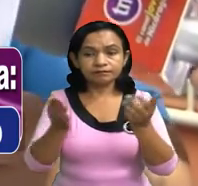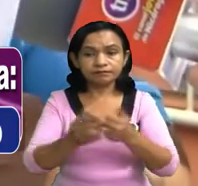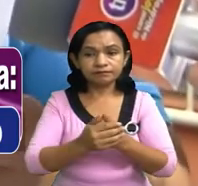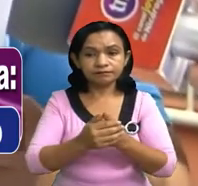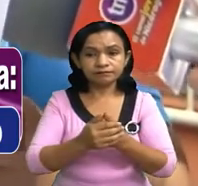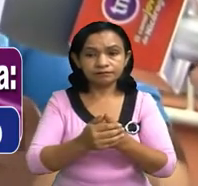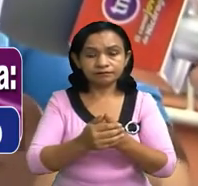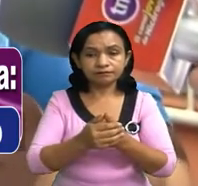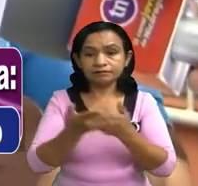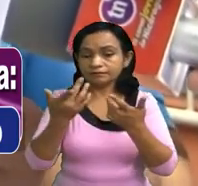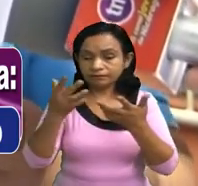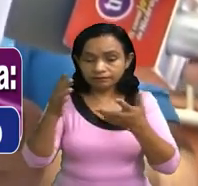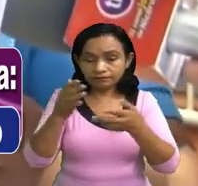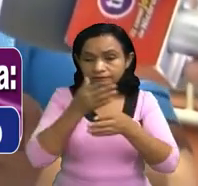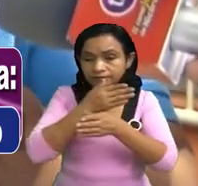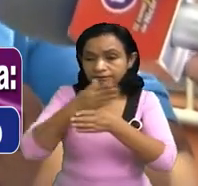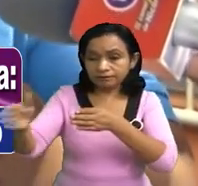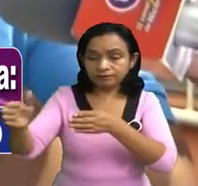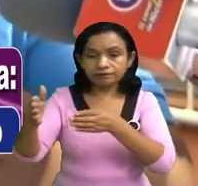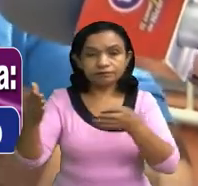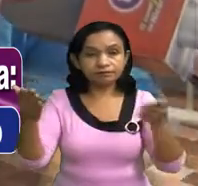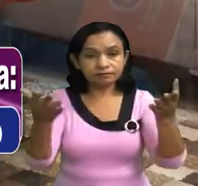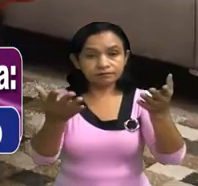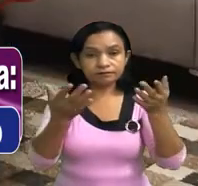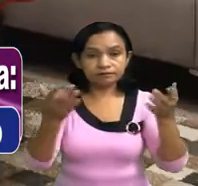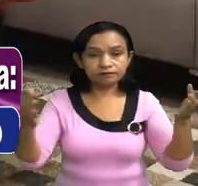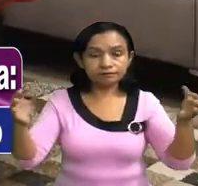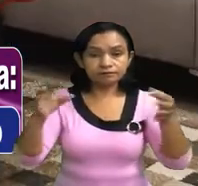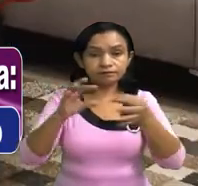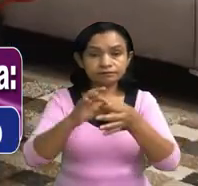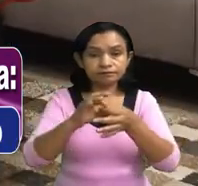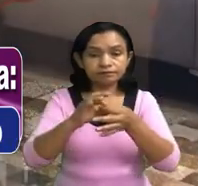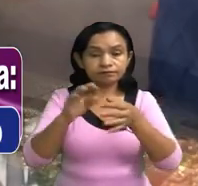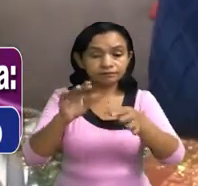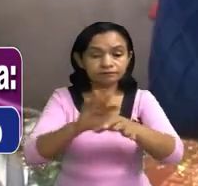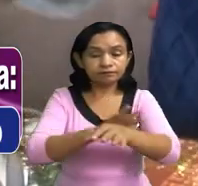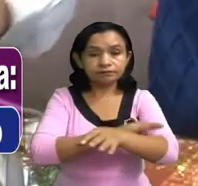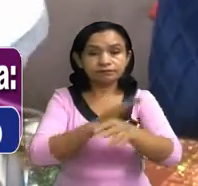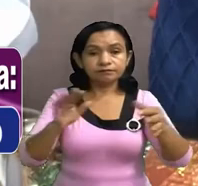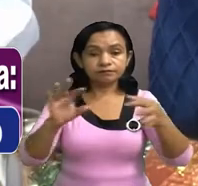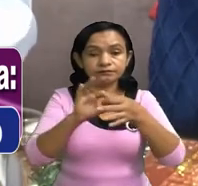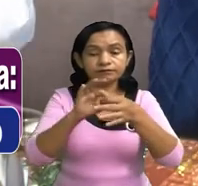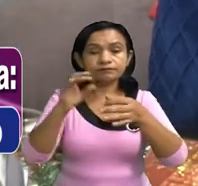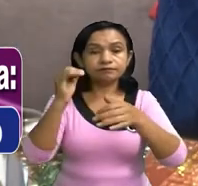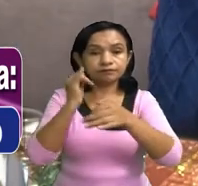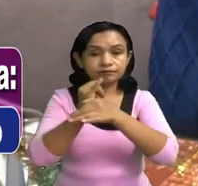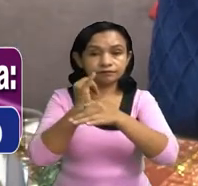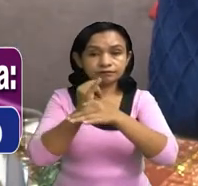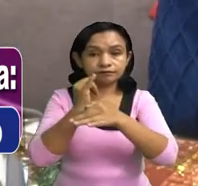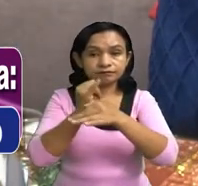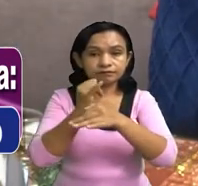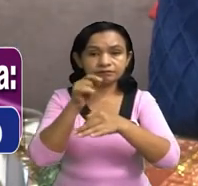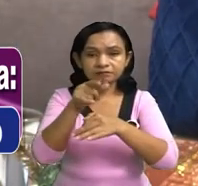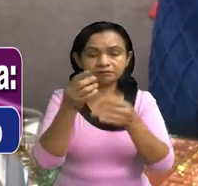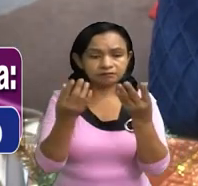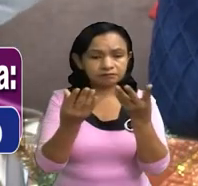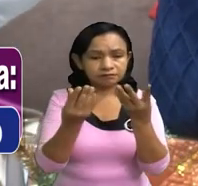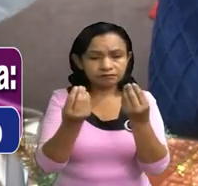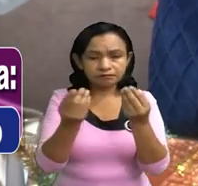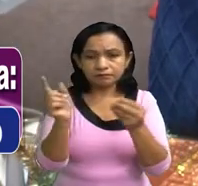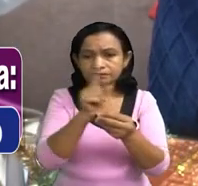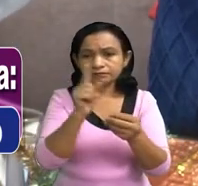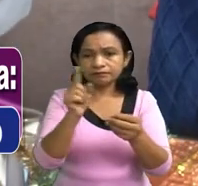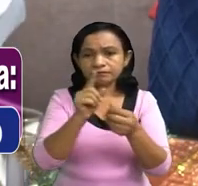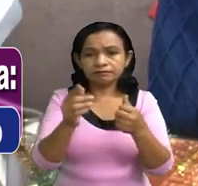no nos excluya. Queremos ser, porque así lo sentimos, parte de la iglesia. Entonces no tenga temor.